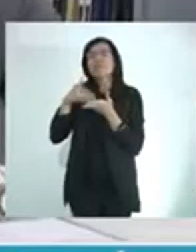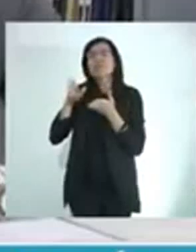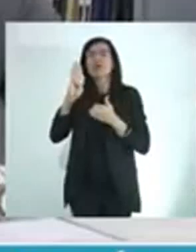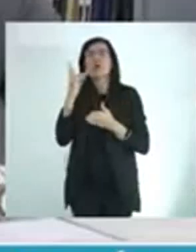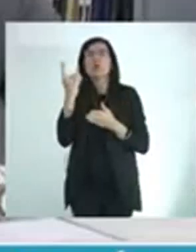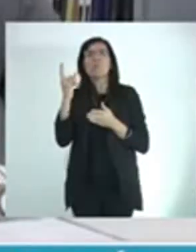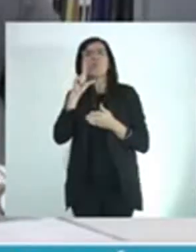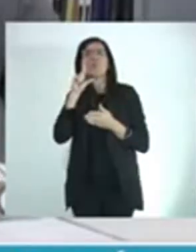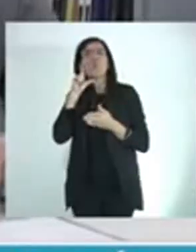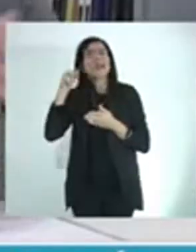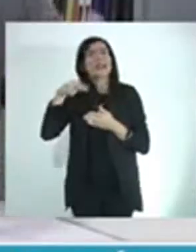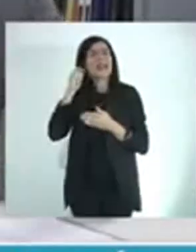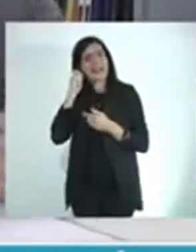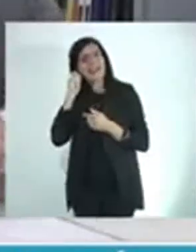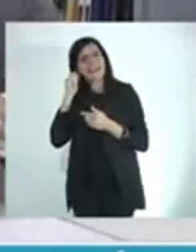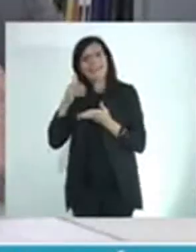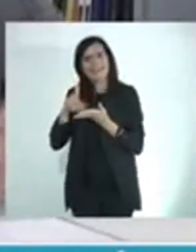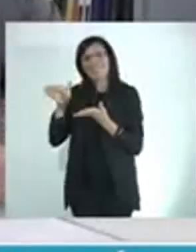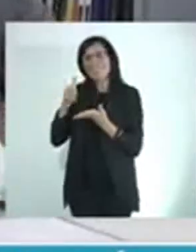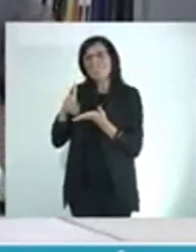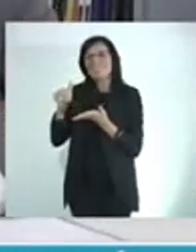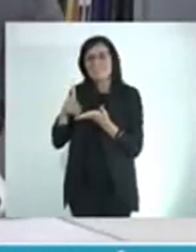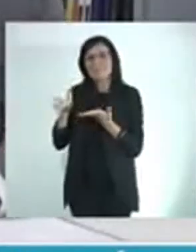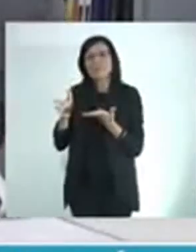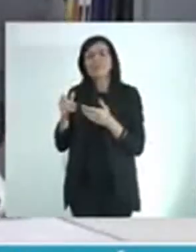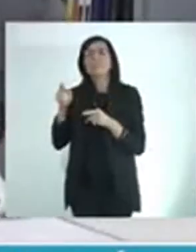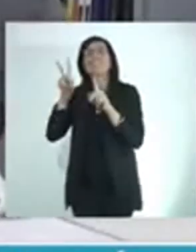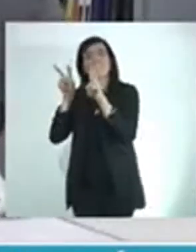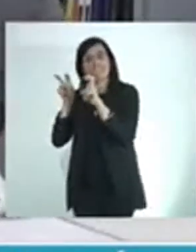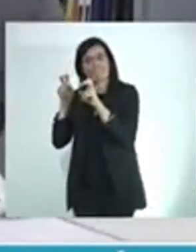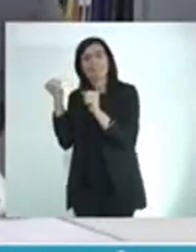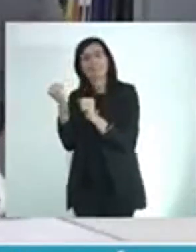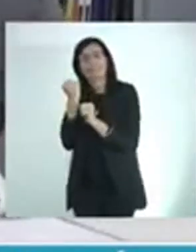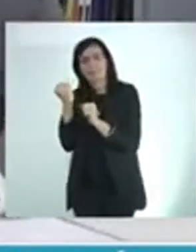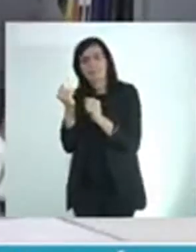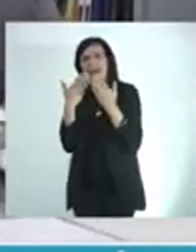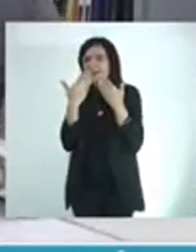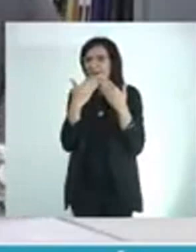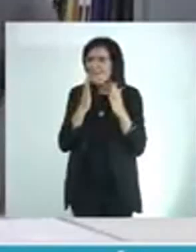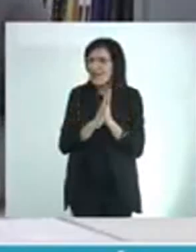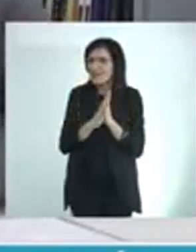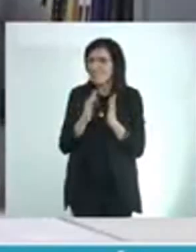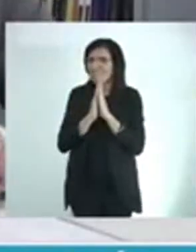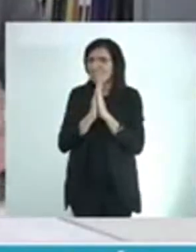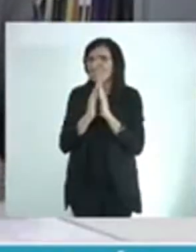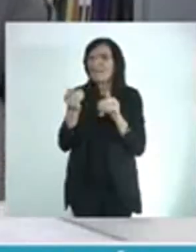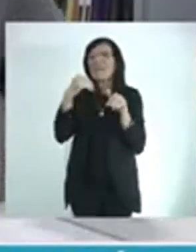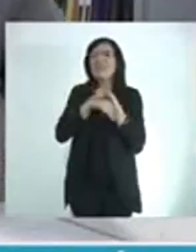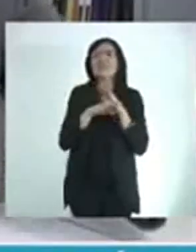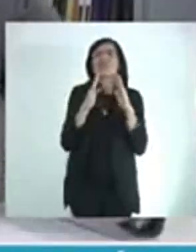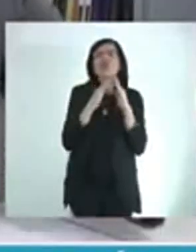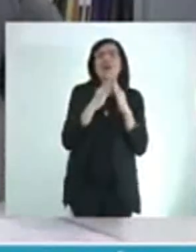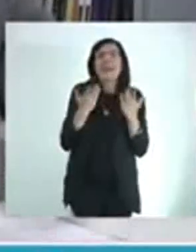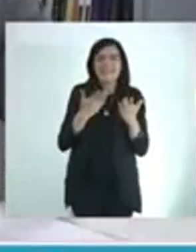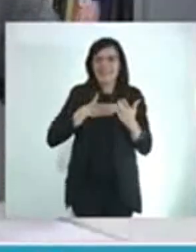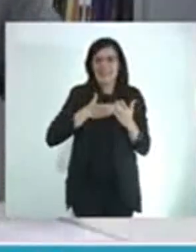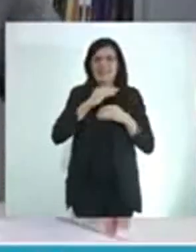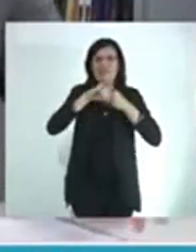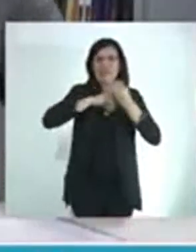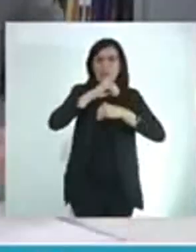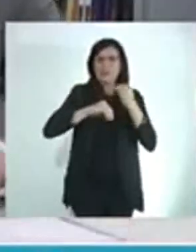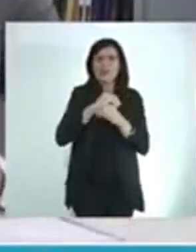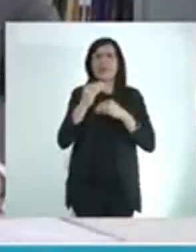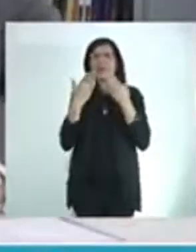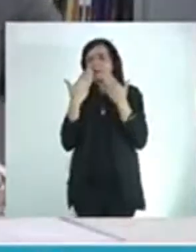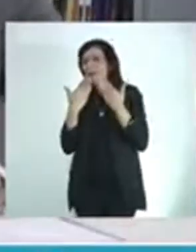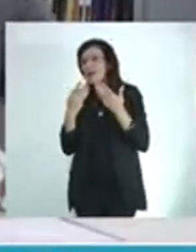que, lo decíamos, ¿no? Todos tenemos que hablarlo, desarrollarlo. Es un tema que no puede estar fuera de la agenda familiar, ¿no? Uh-huh. Y por